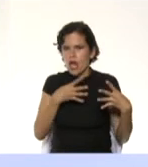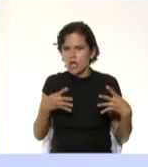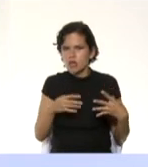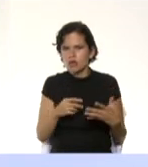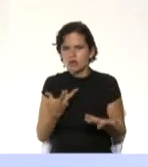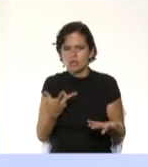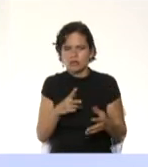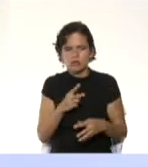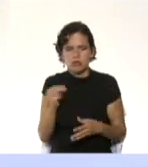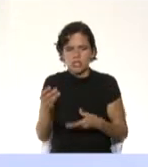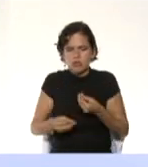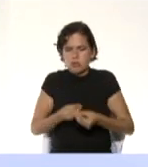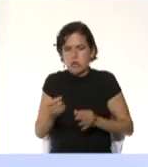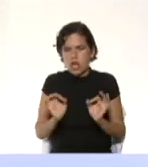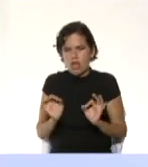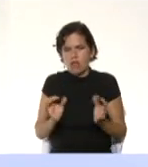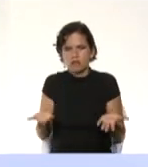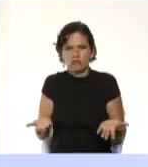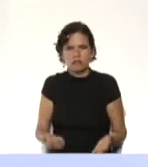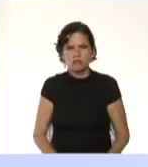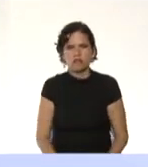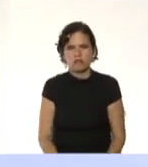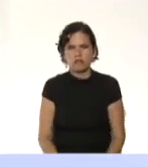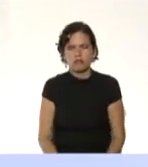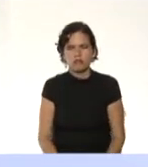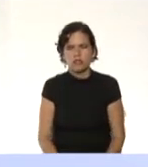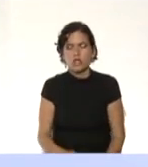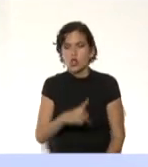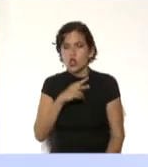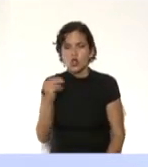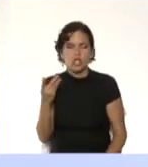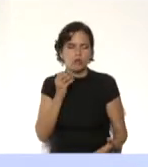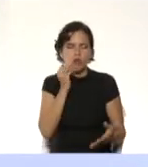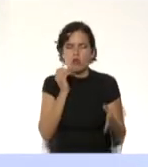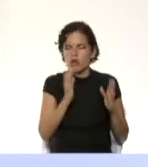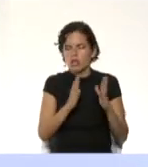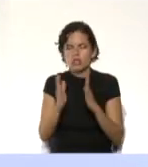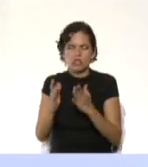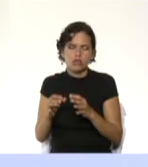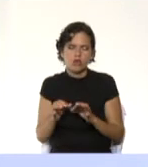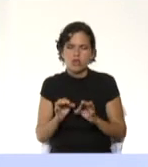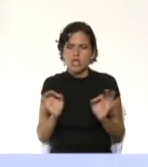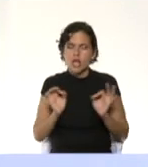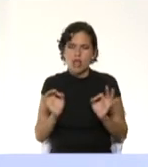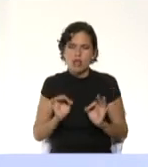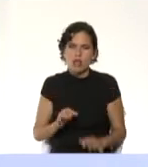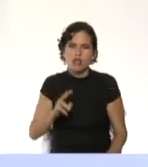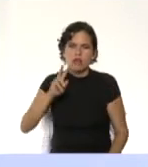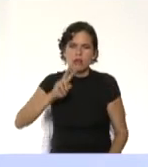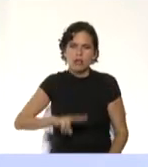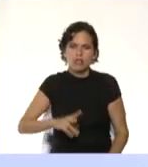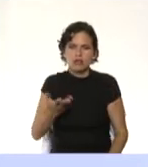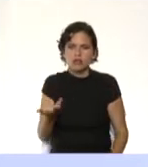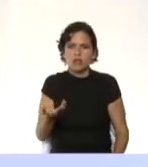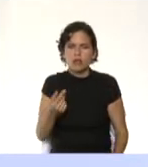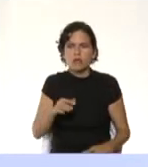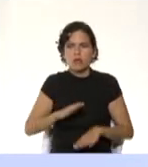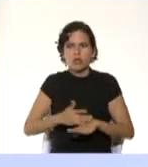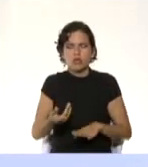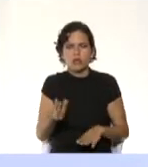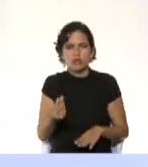no nos estamos organizando realmente como es debido, y por eso es que muchas veces decimos no nos alcanza el tiempo.